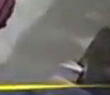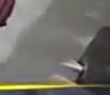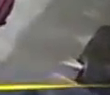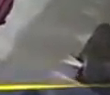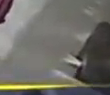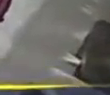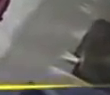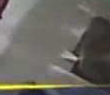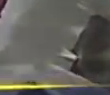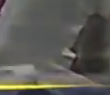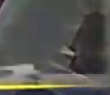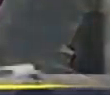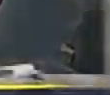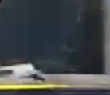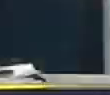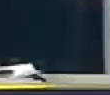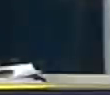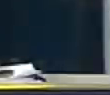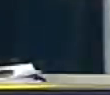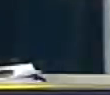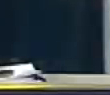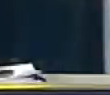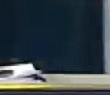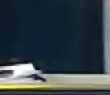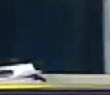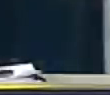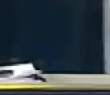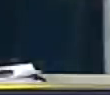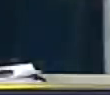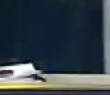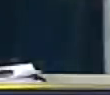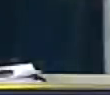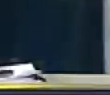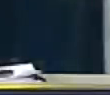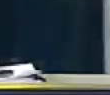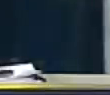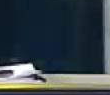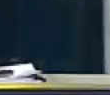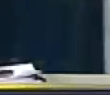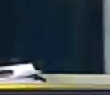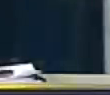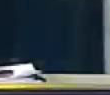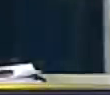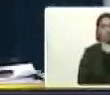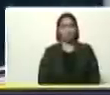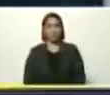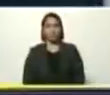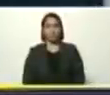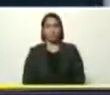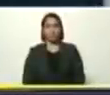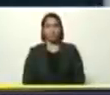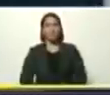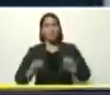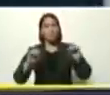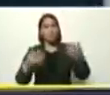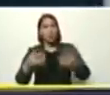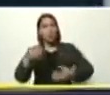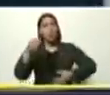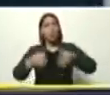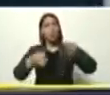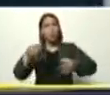justicia. Verdad y justicia. Y en la misma medida que nosotros logremos verdad y